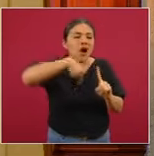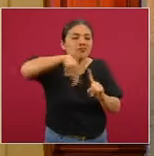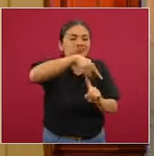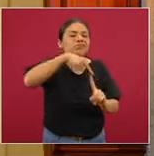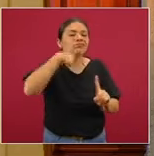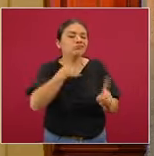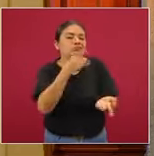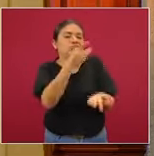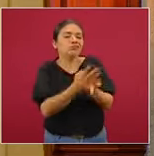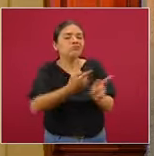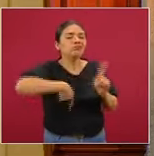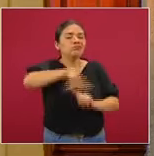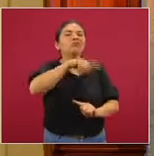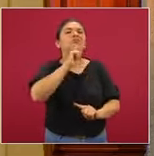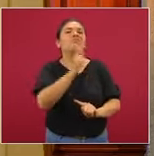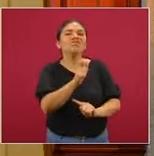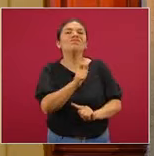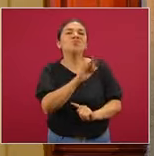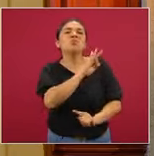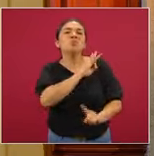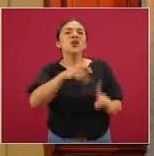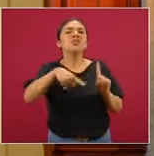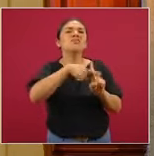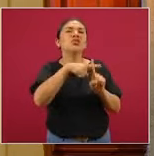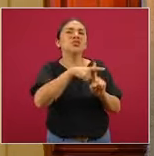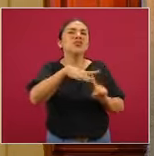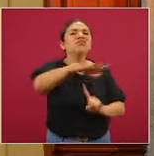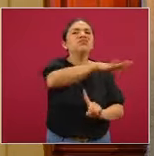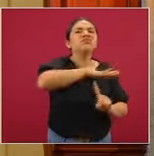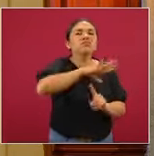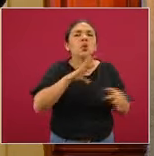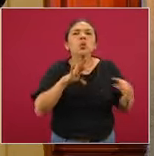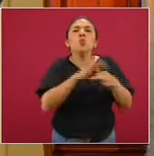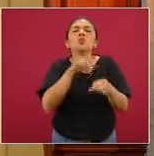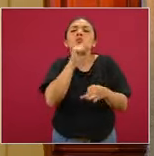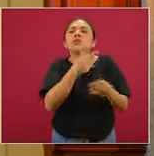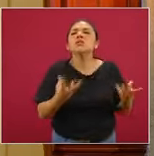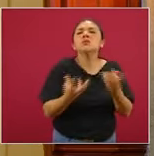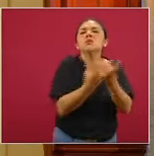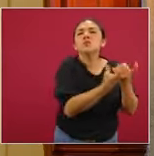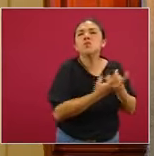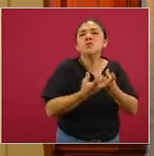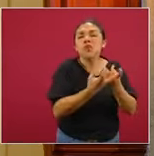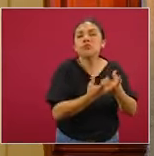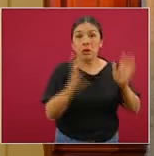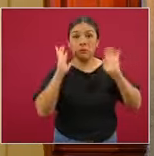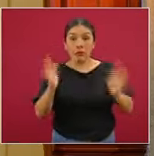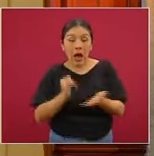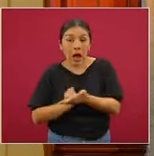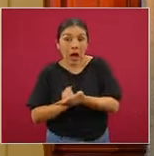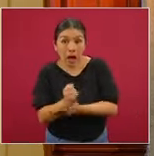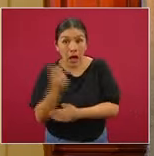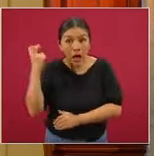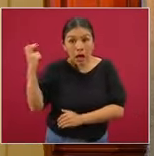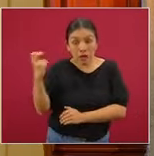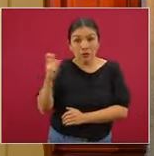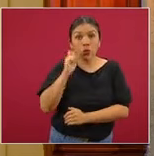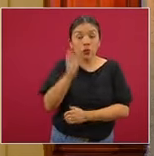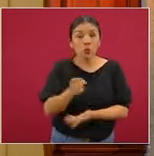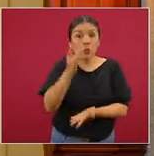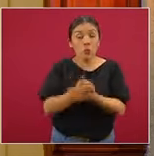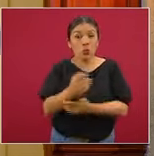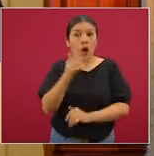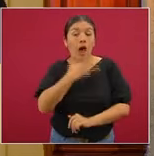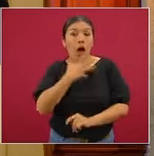la clasificación de ser un caso confirmado. Es decir, que a partir de que se emitió esta nueva disposición, ya no solamente podía